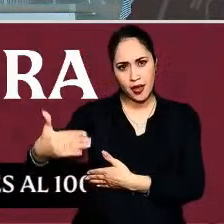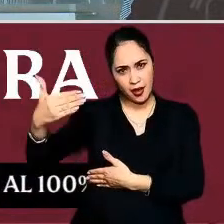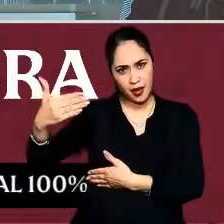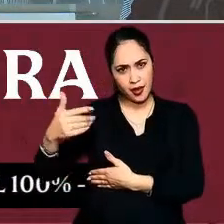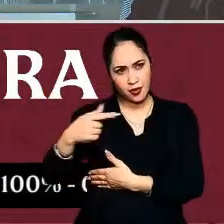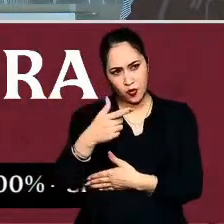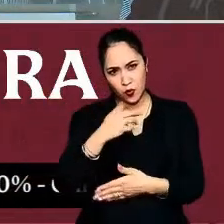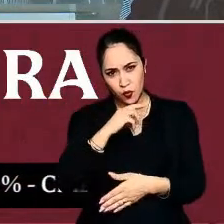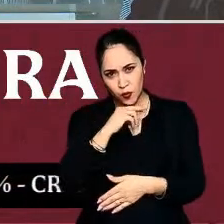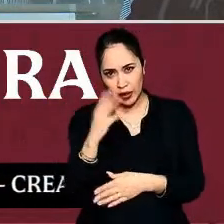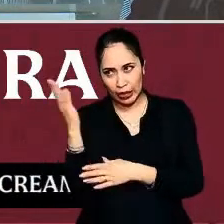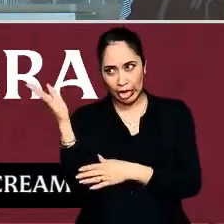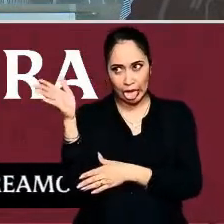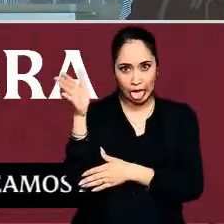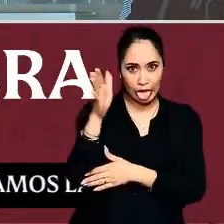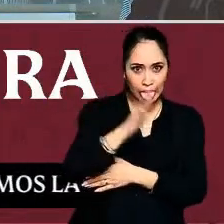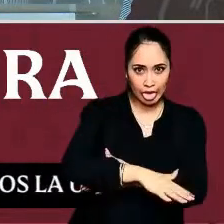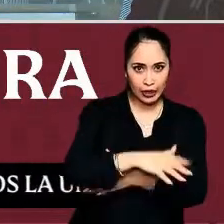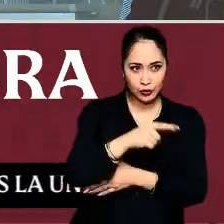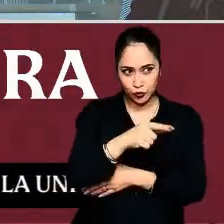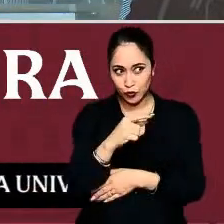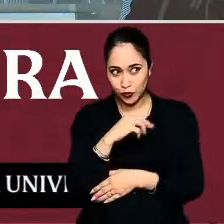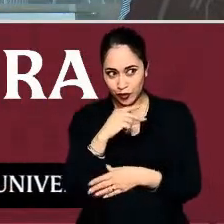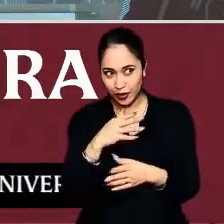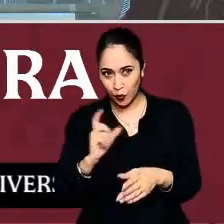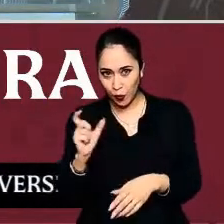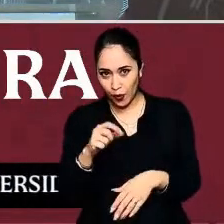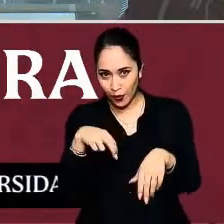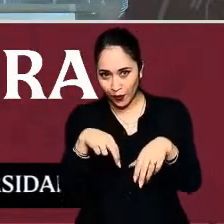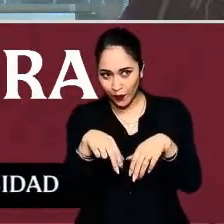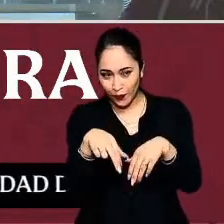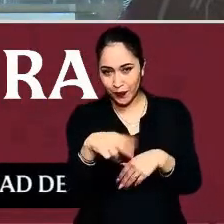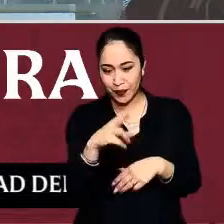y tienes miedo que te caigan encima, ¿va?